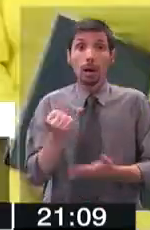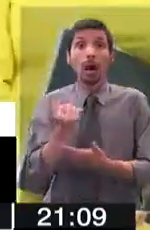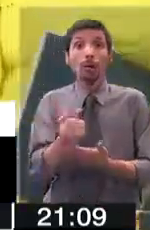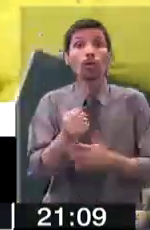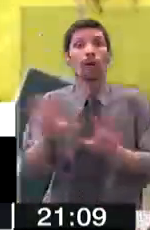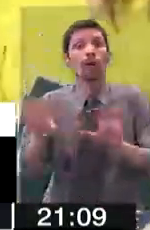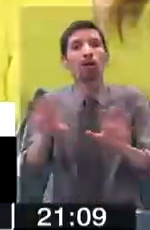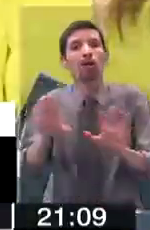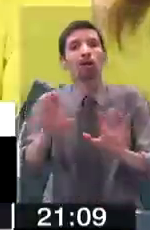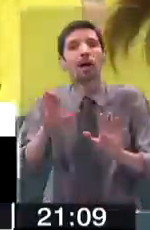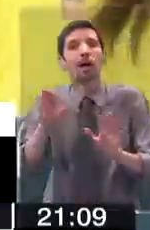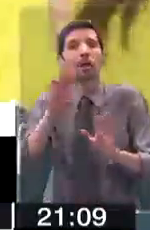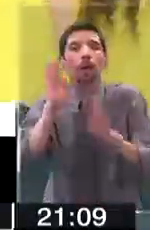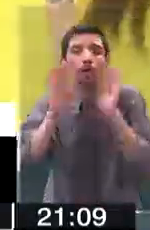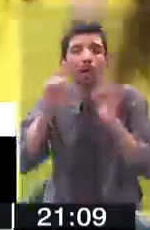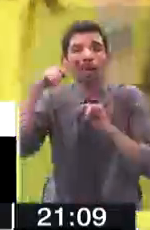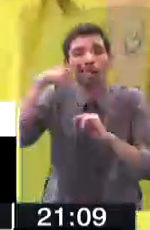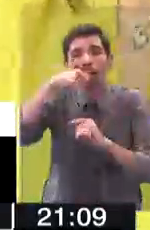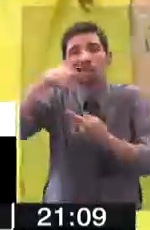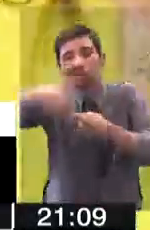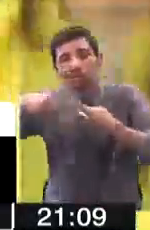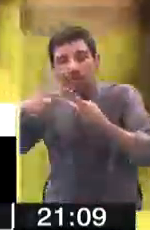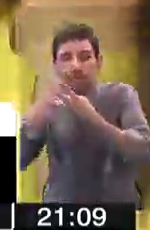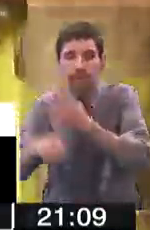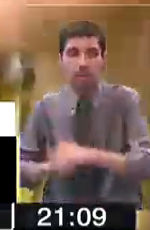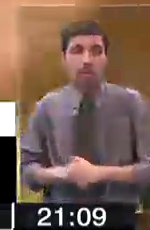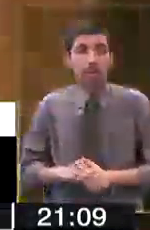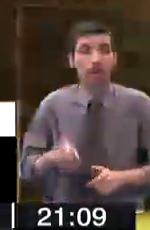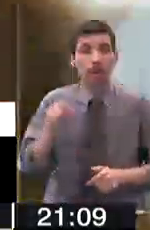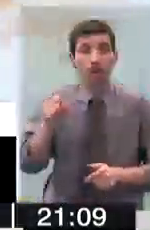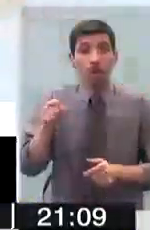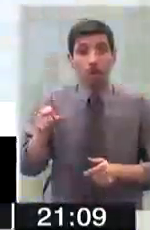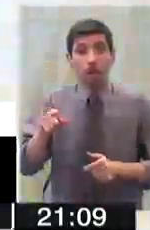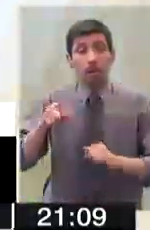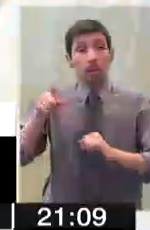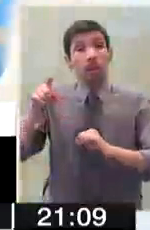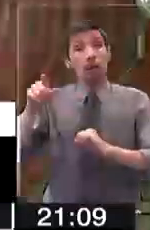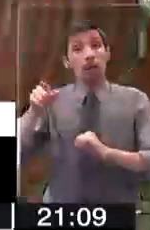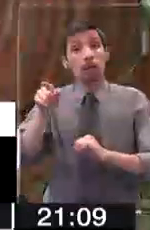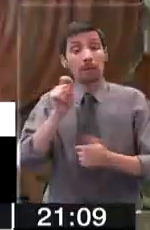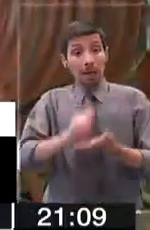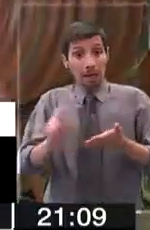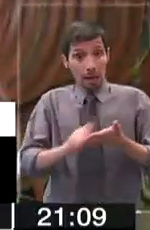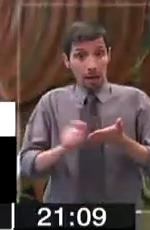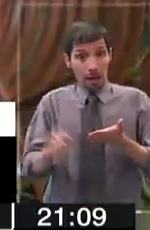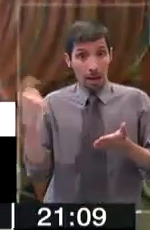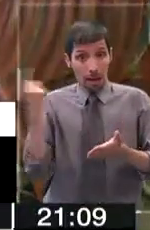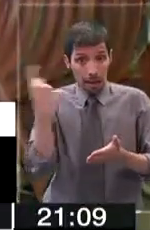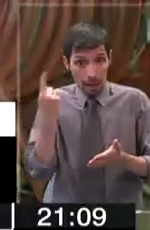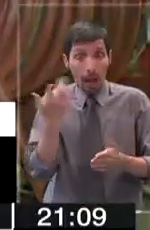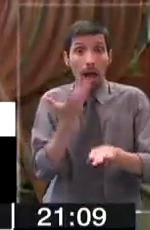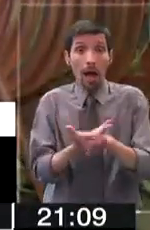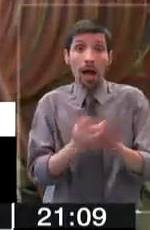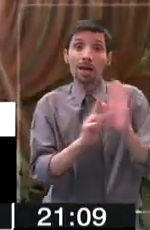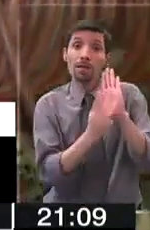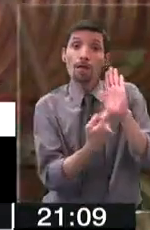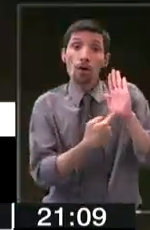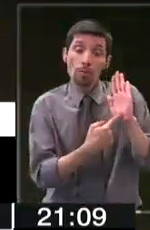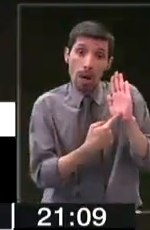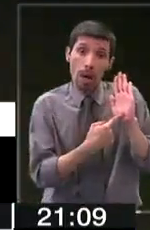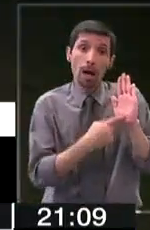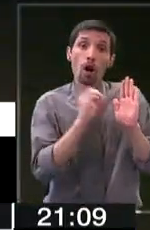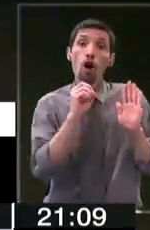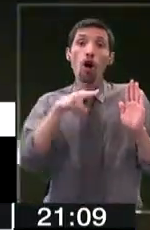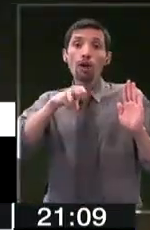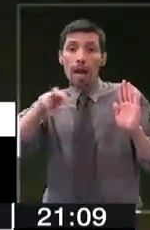aseo. Y mientras lo urgente se distribuye, la Sexpress anunció que sumará las reformas a la ONEMI y CONAF en sus prioridades